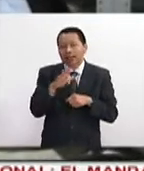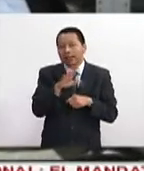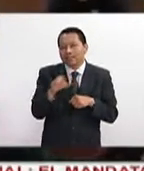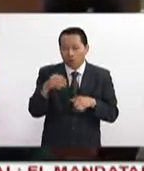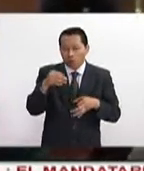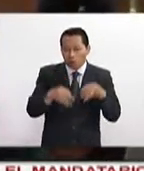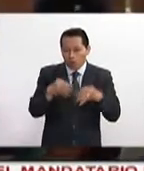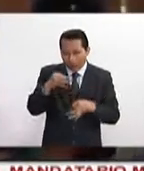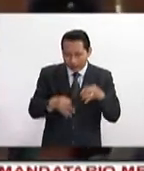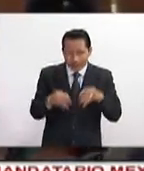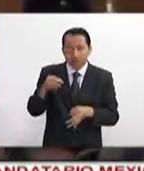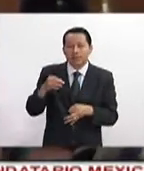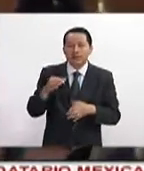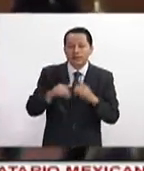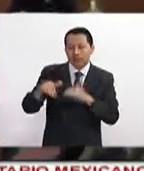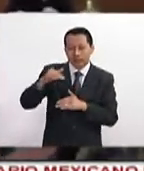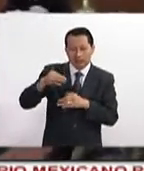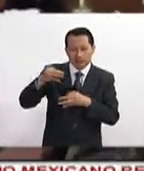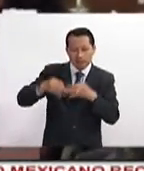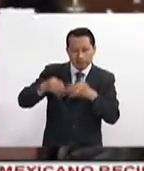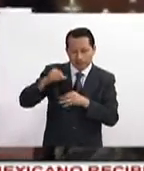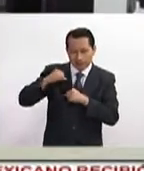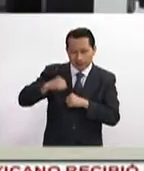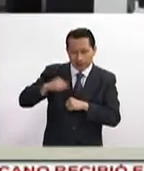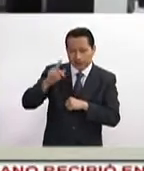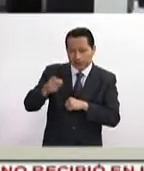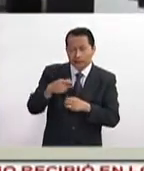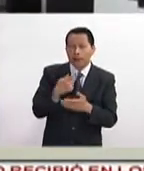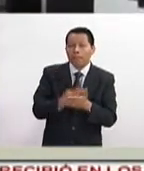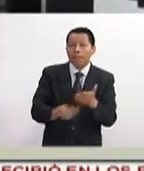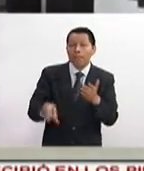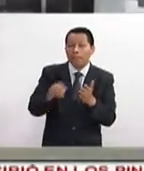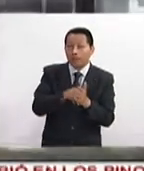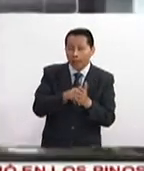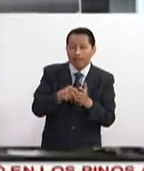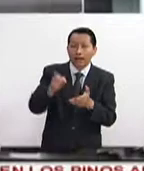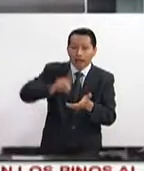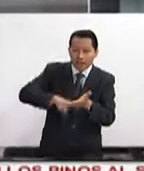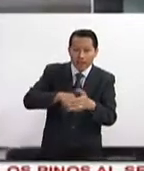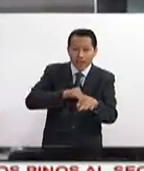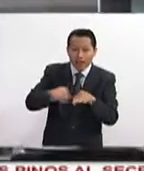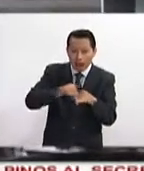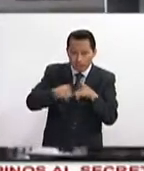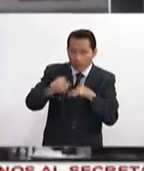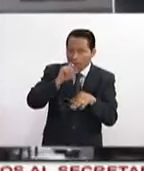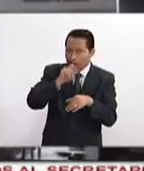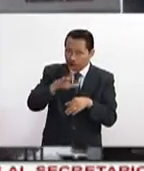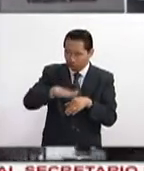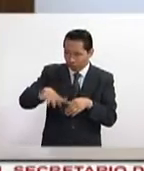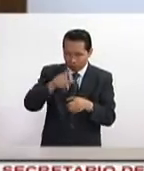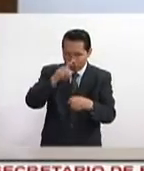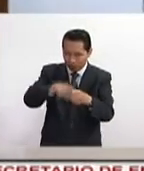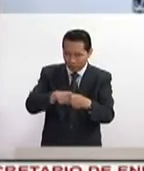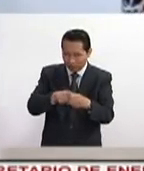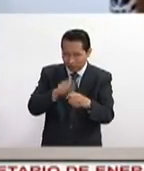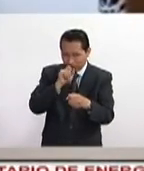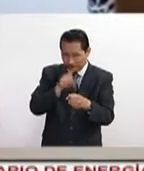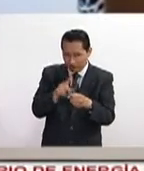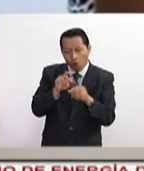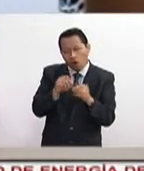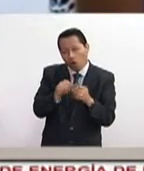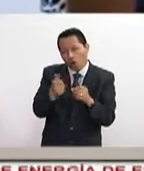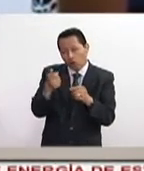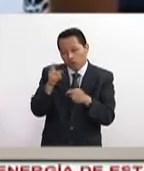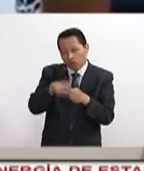500 jueces y magistrados están ocupando plazas en tribunales y juzgados de su adscripción o de